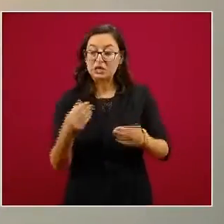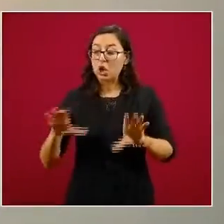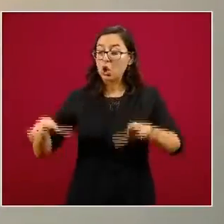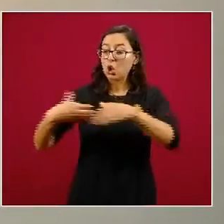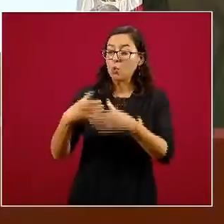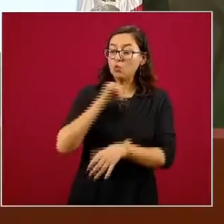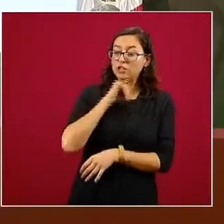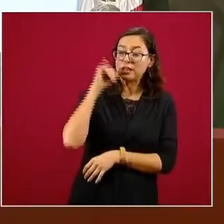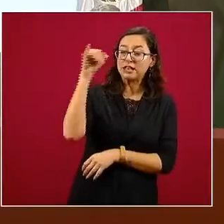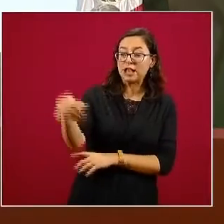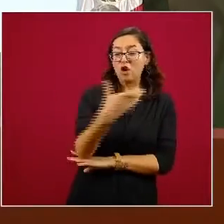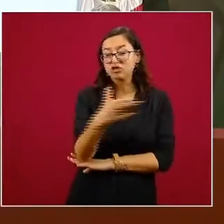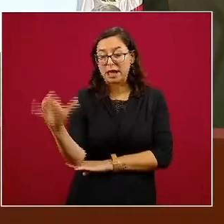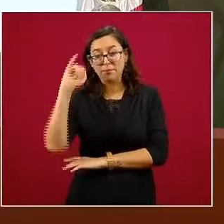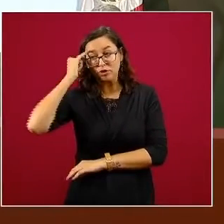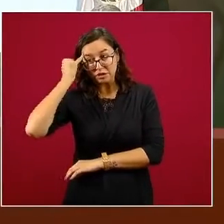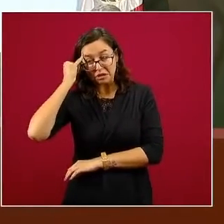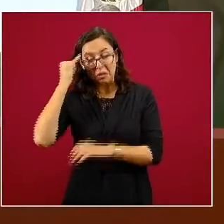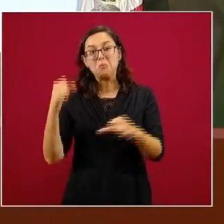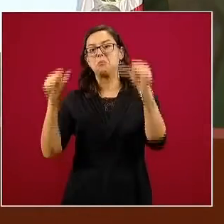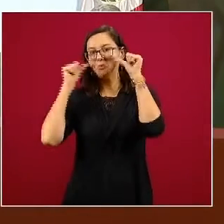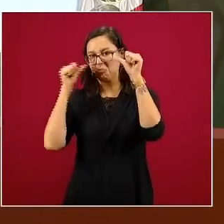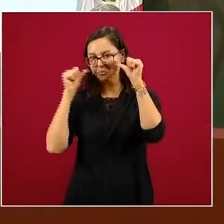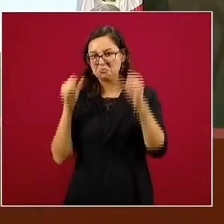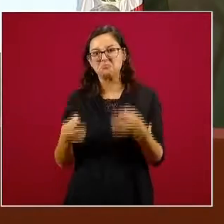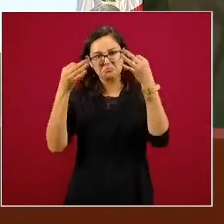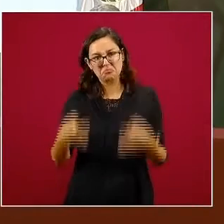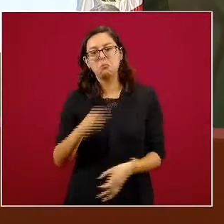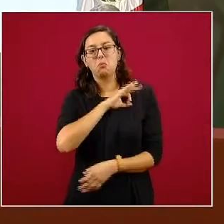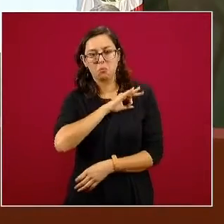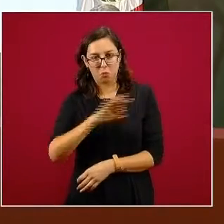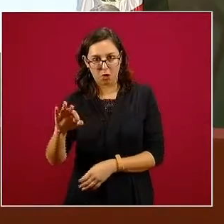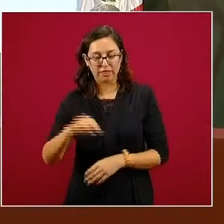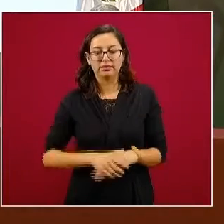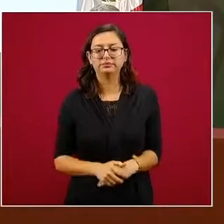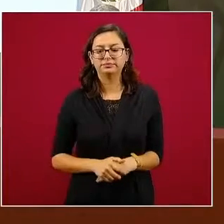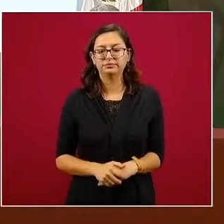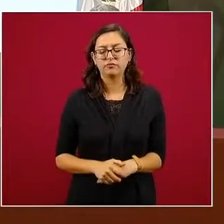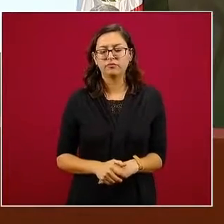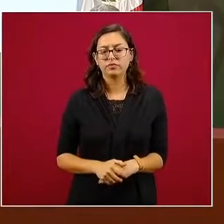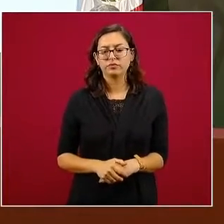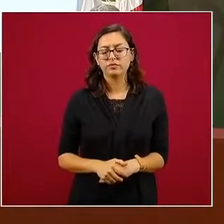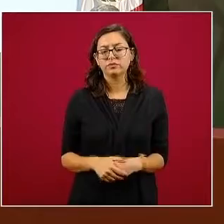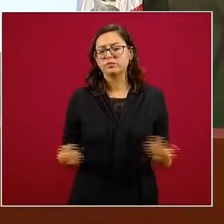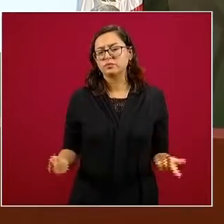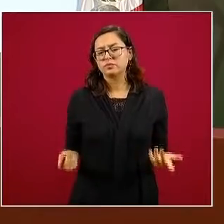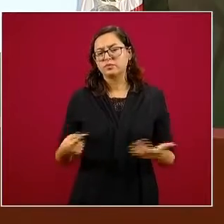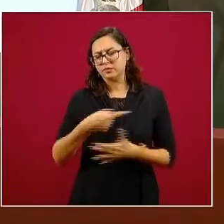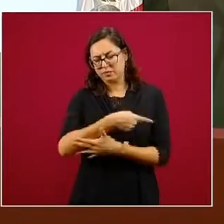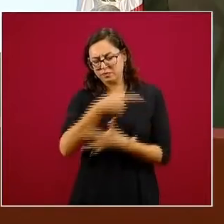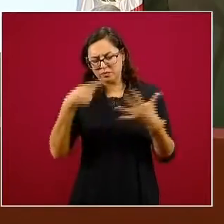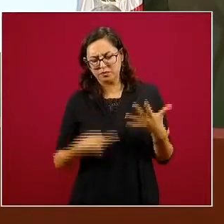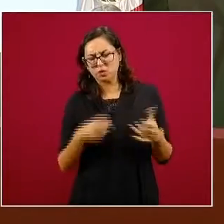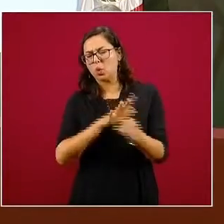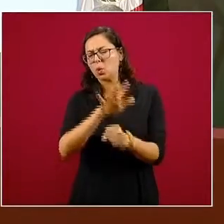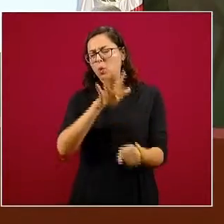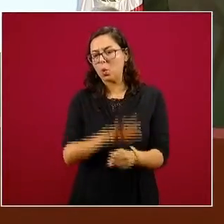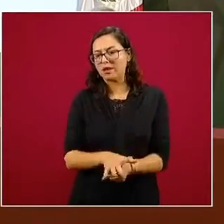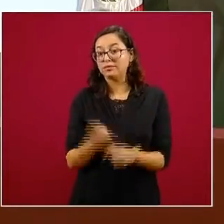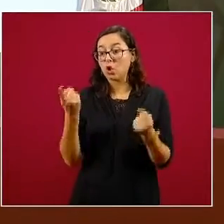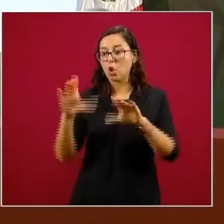necesitan ventilación mecánica asistida. A nivel nacional, 38% de las 10.401 camas están